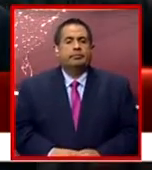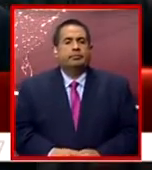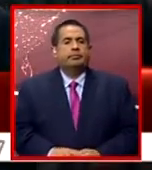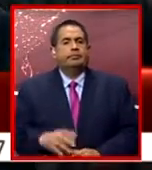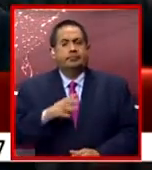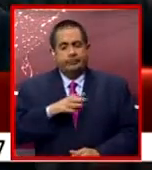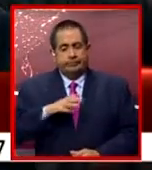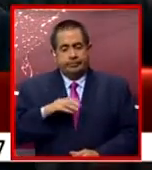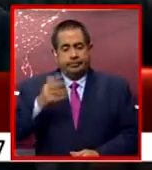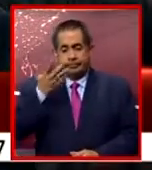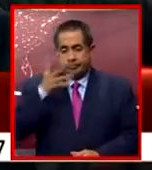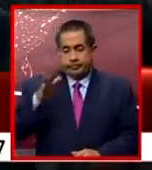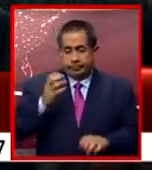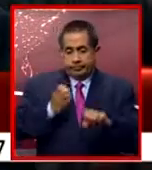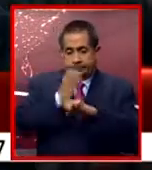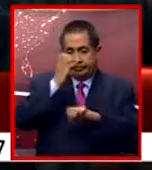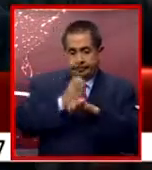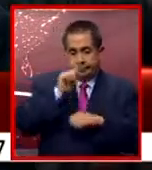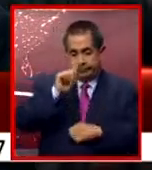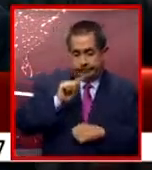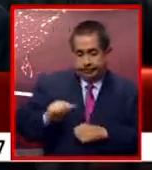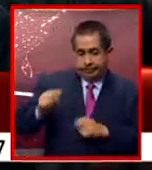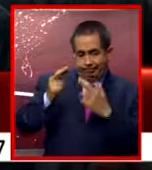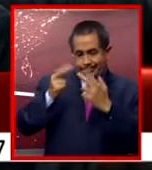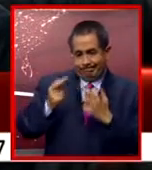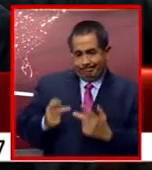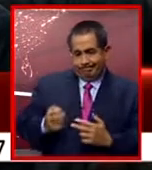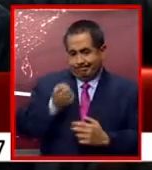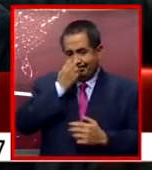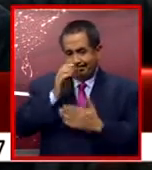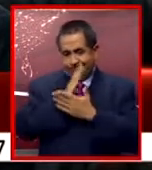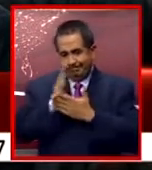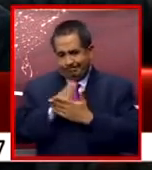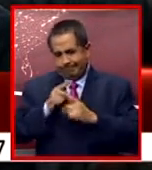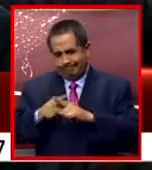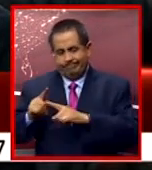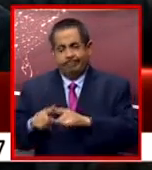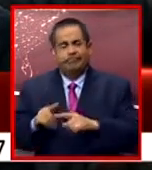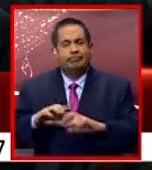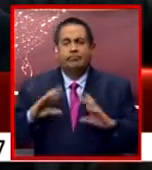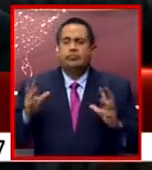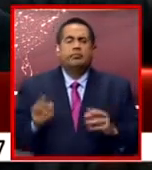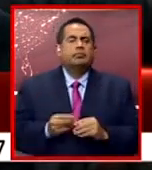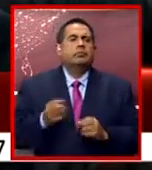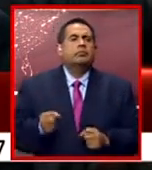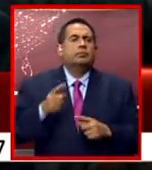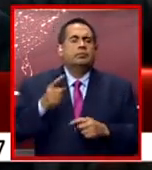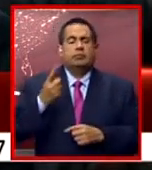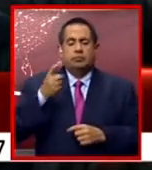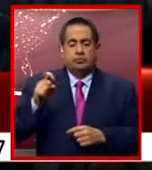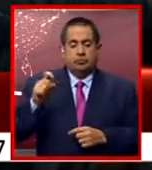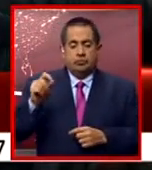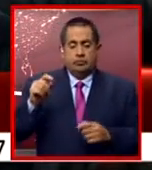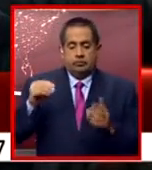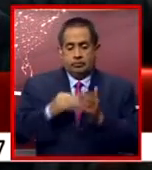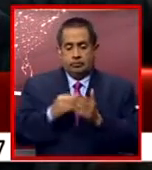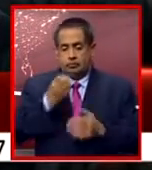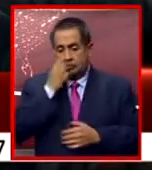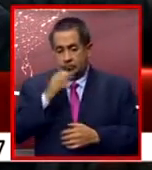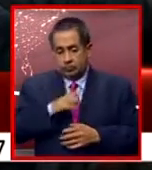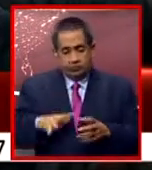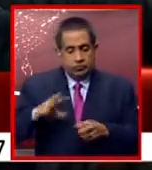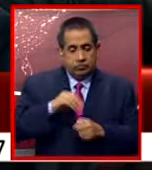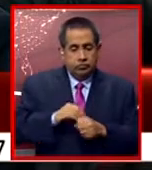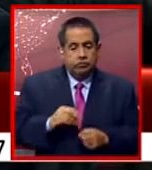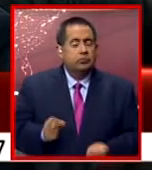Tuvimos daños en 10 entidades del país que tienen un total, estas entidades, de 120,000 escuelas.